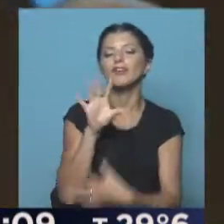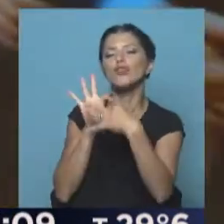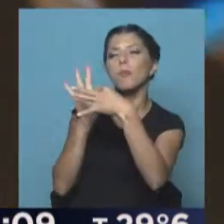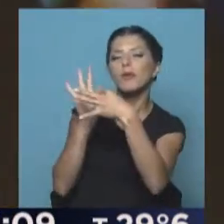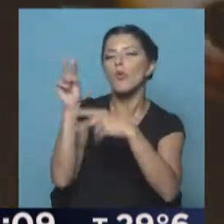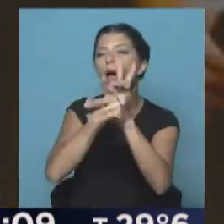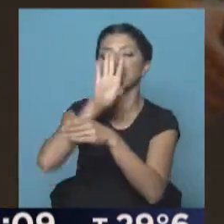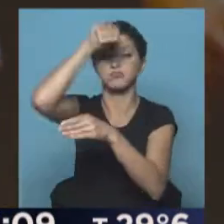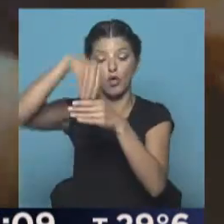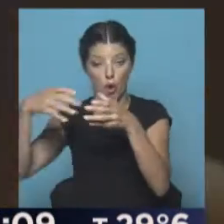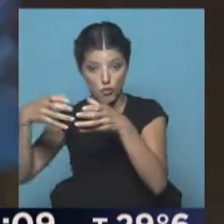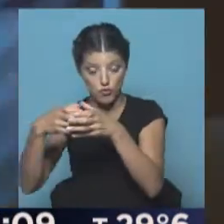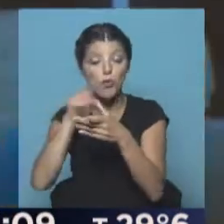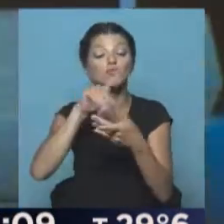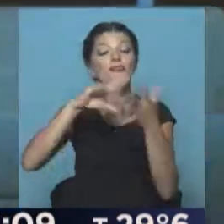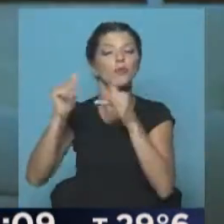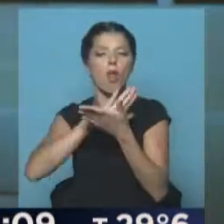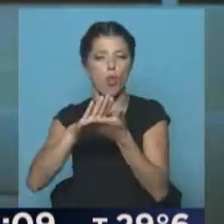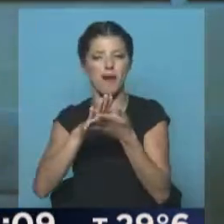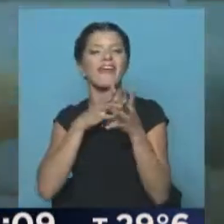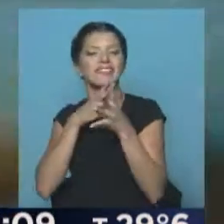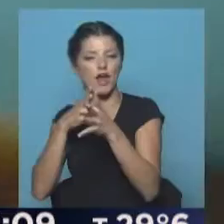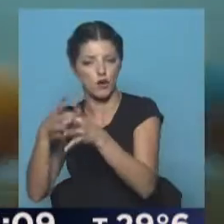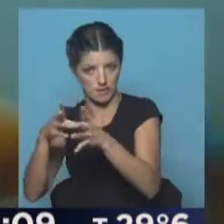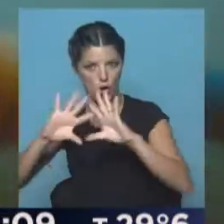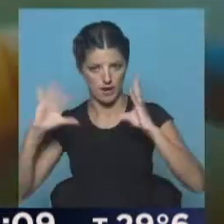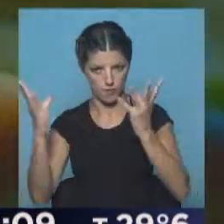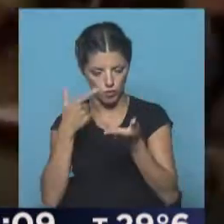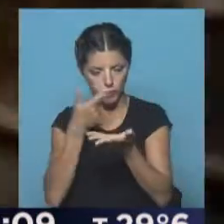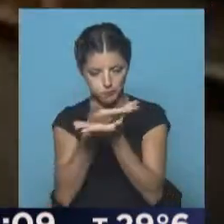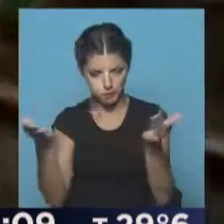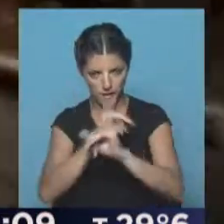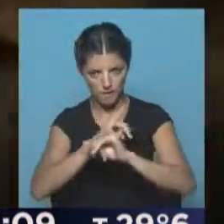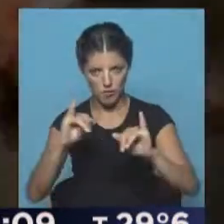aspiracionales conforman una nueva modalidad del terrorismo en el mundo. Vemos un informe.